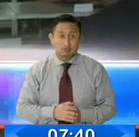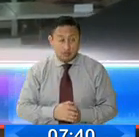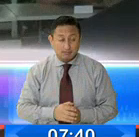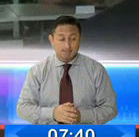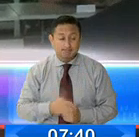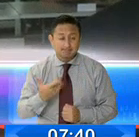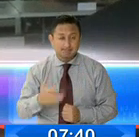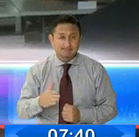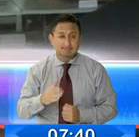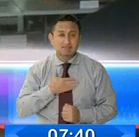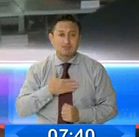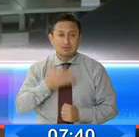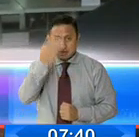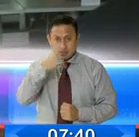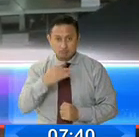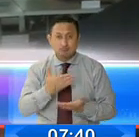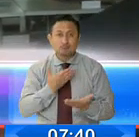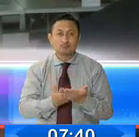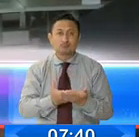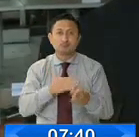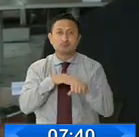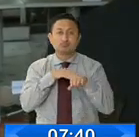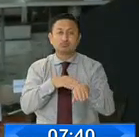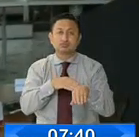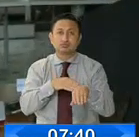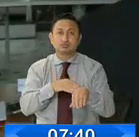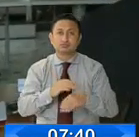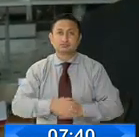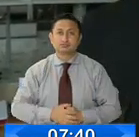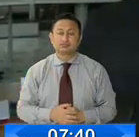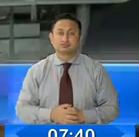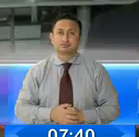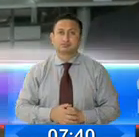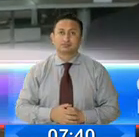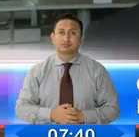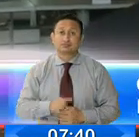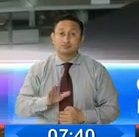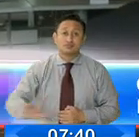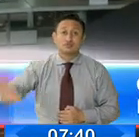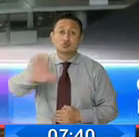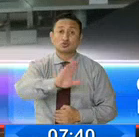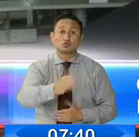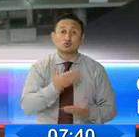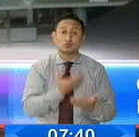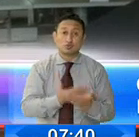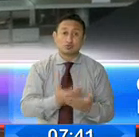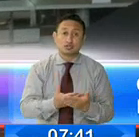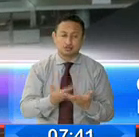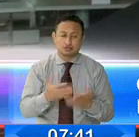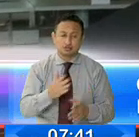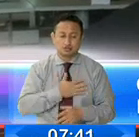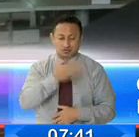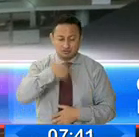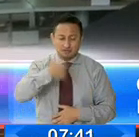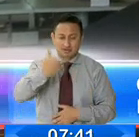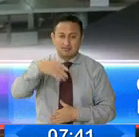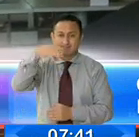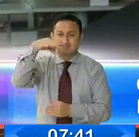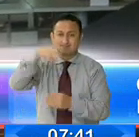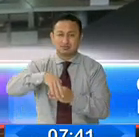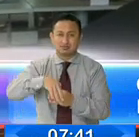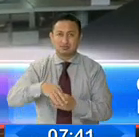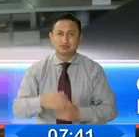y fundamentar con hechos reales de las propuestas el voto que será consignado por